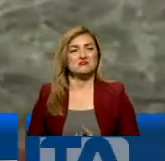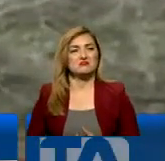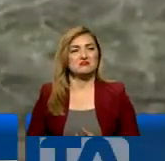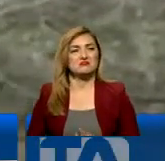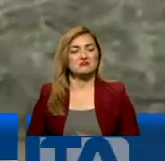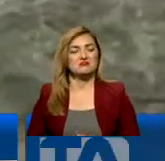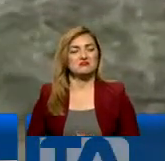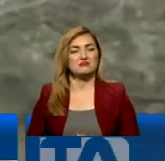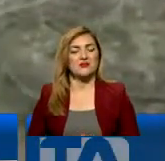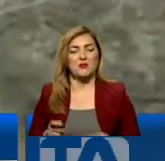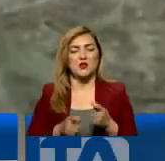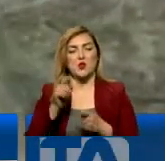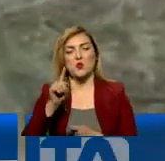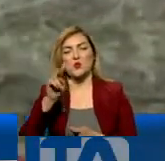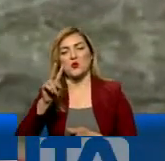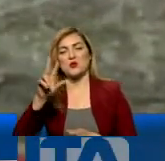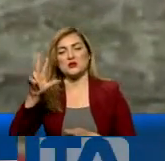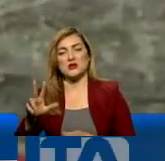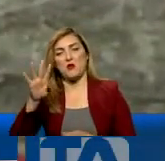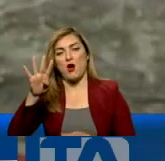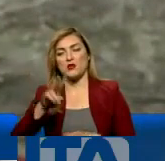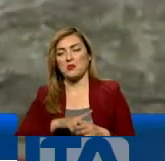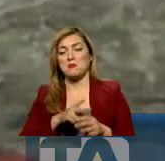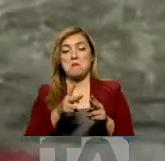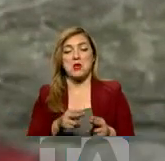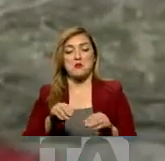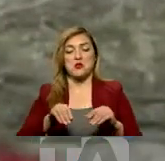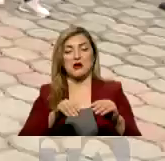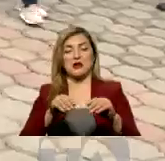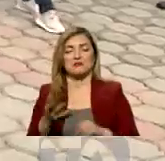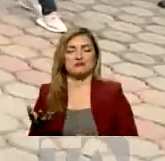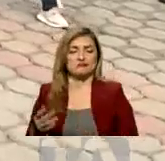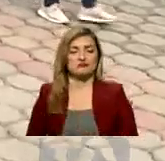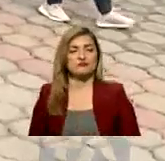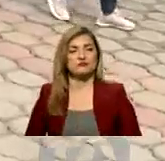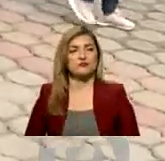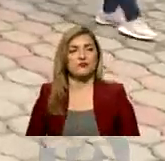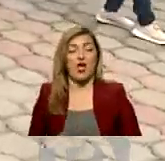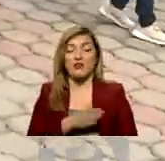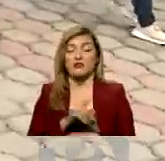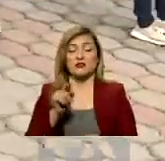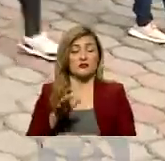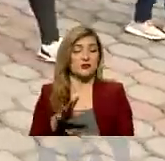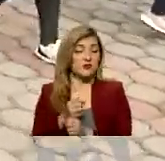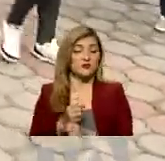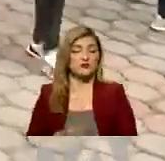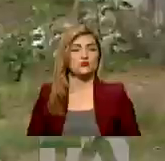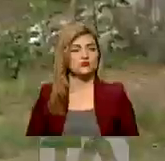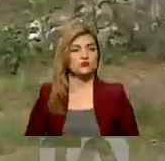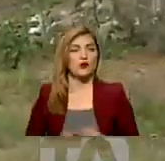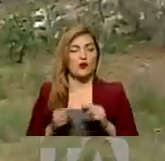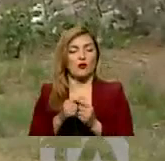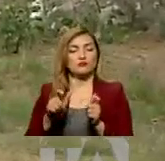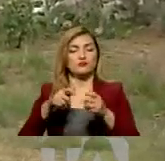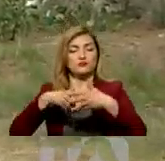manifiesta, se venden una, dos, tres, cuatro veces los lotes de terreno y tenemos que asegurarnos. Mientras tanto, hay otro grupo de moradores en